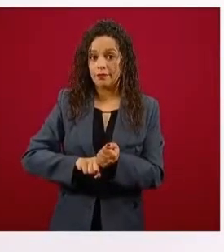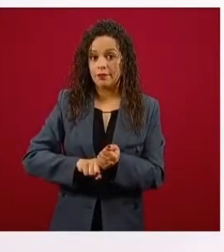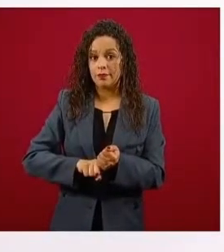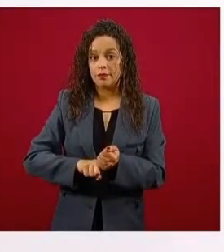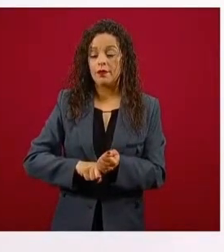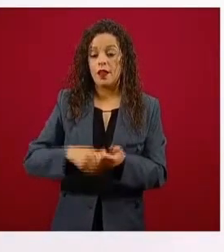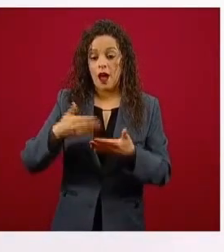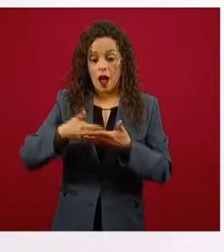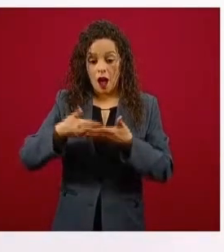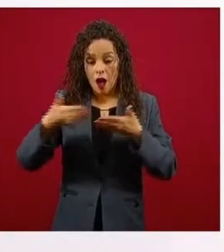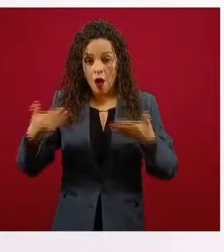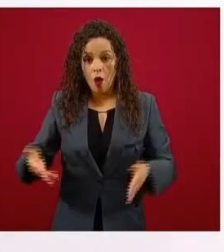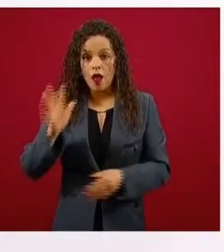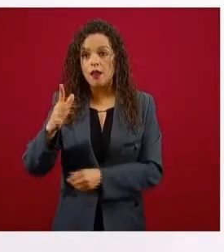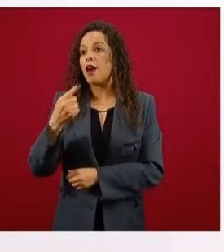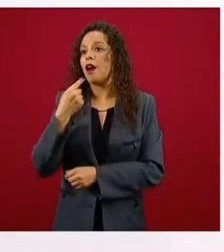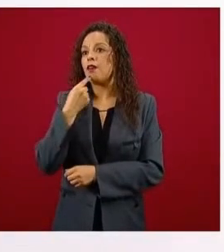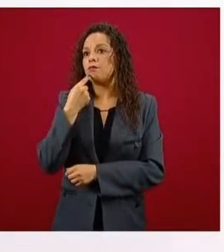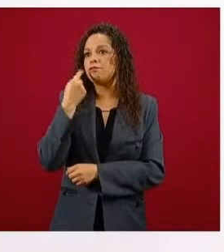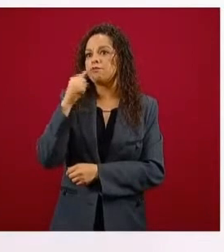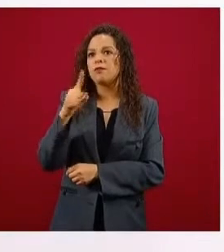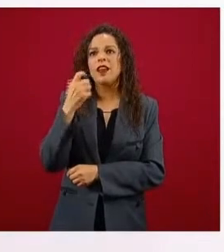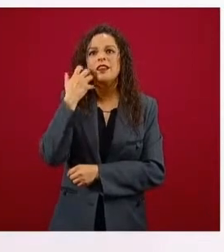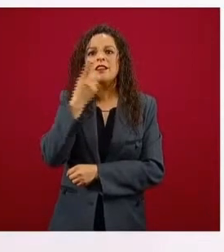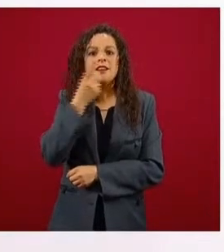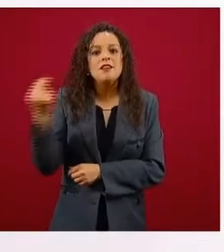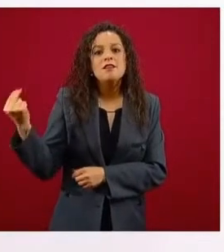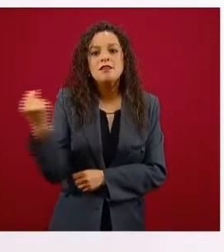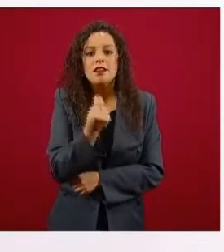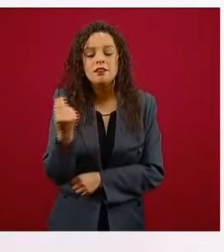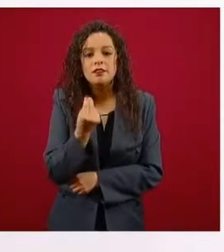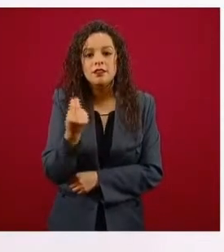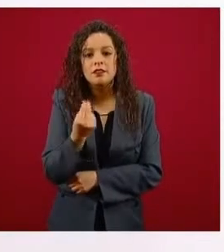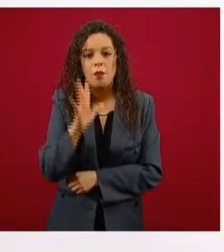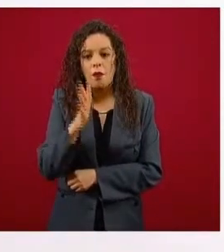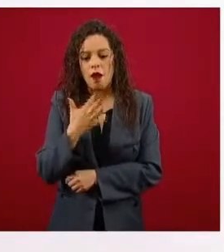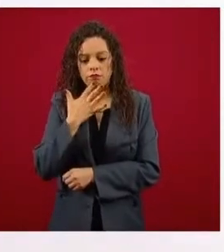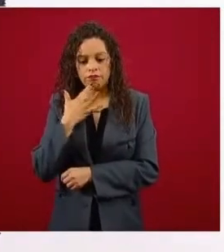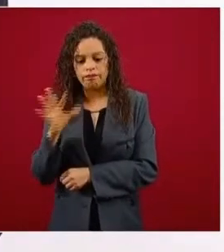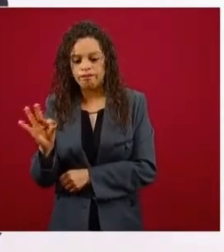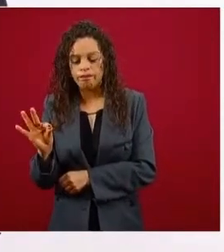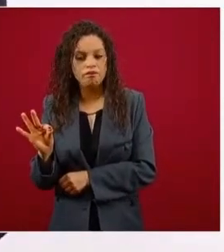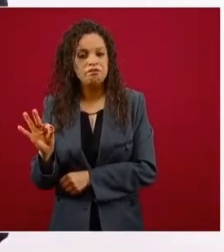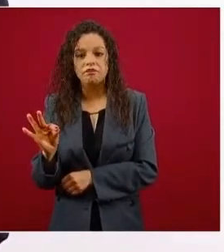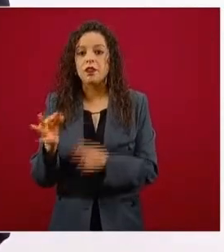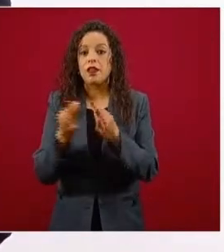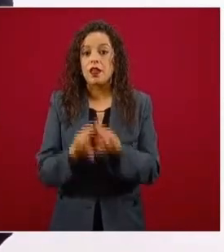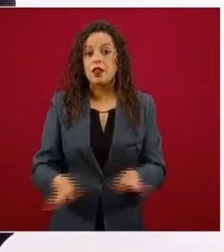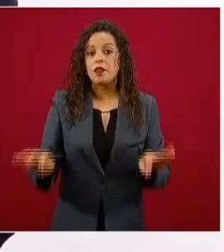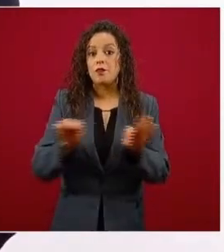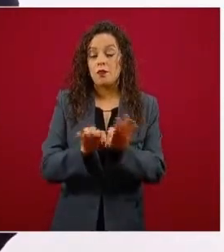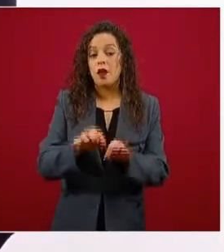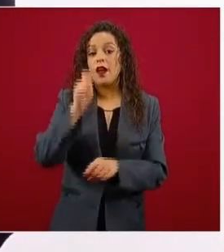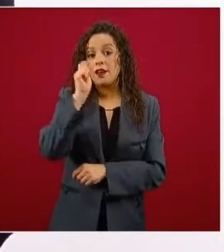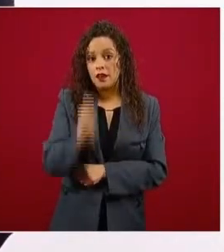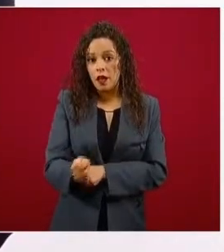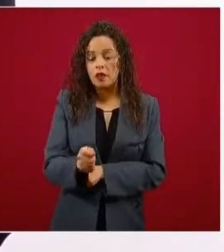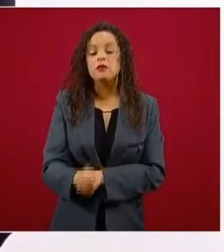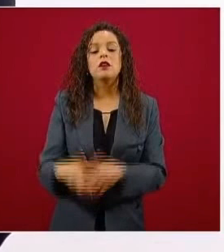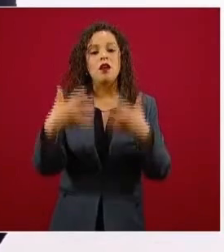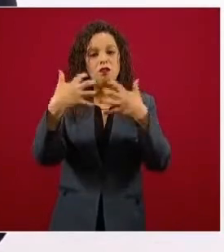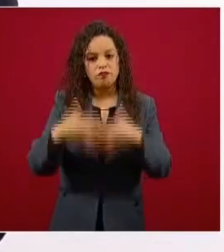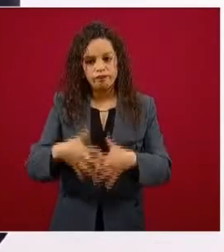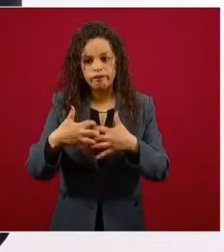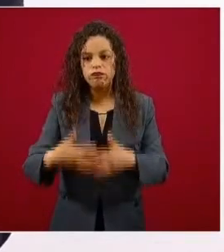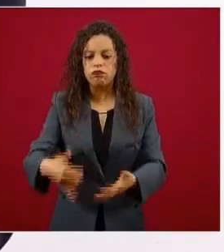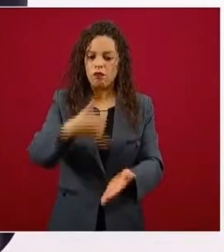que hoy es insignificante aumentará en proporciones colosales, y la industria, la agricultura,